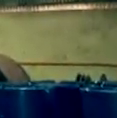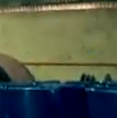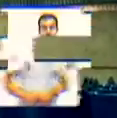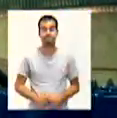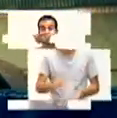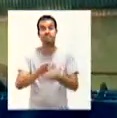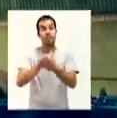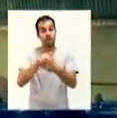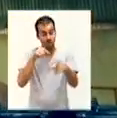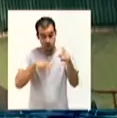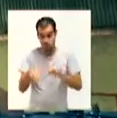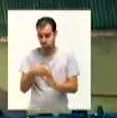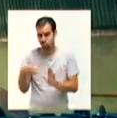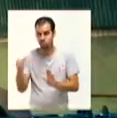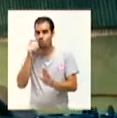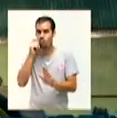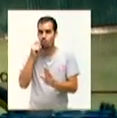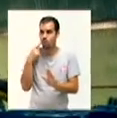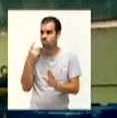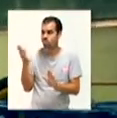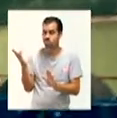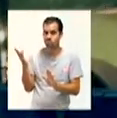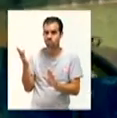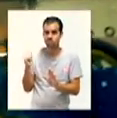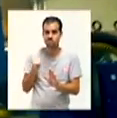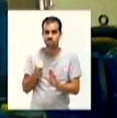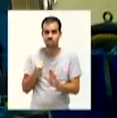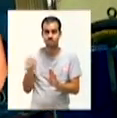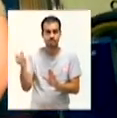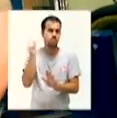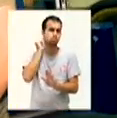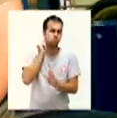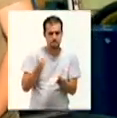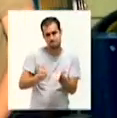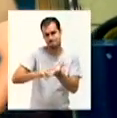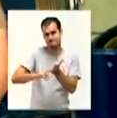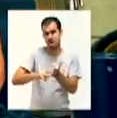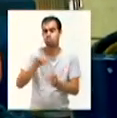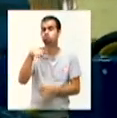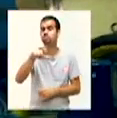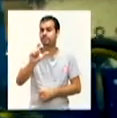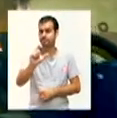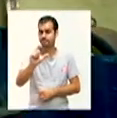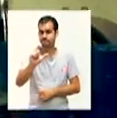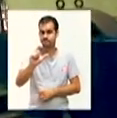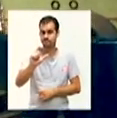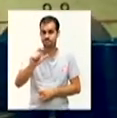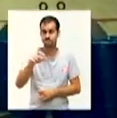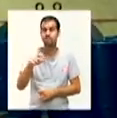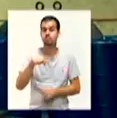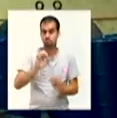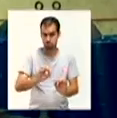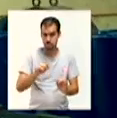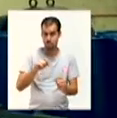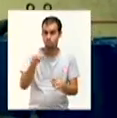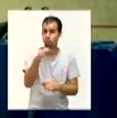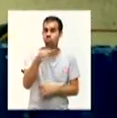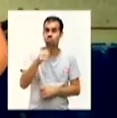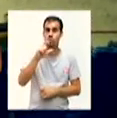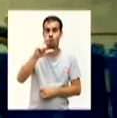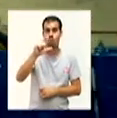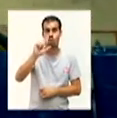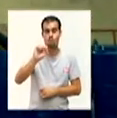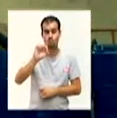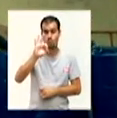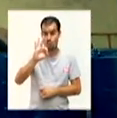Amigos, si continuamos conversando con jóvenes, esta vez lo hacemos con Mayala Cuesta. Ella es miembro del Buró de la Unión de Jóvenes Comunistas del Matancero, municipio de